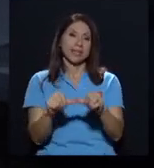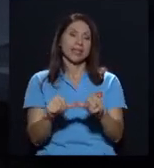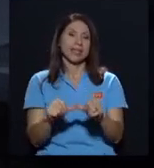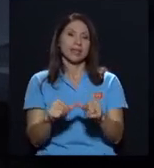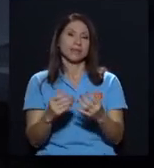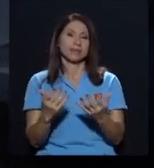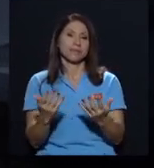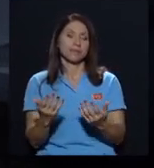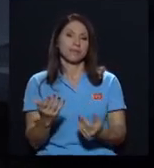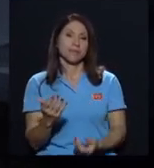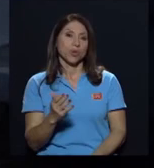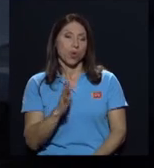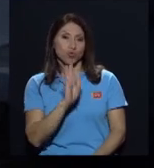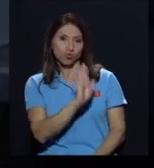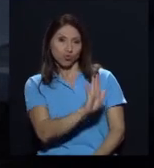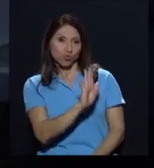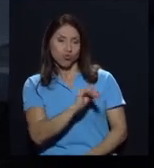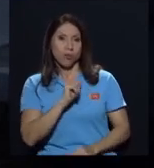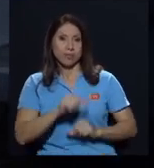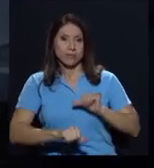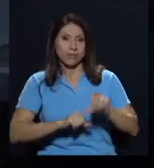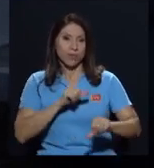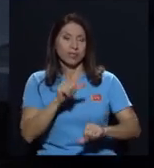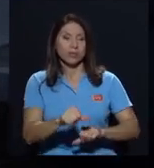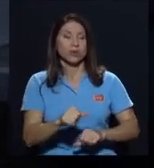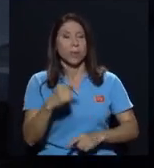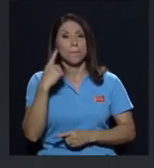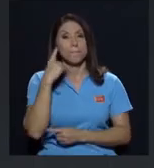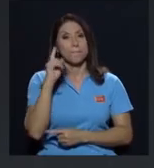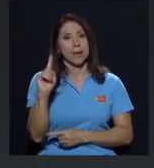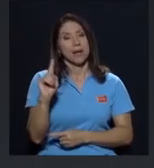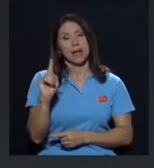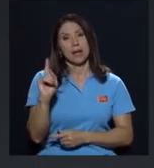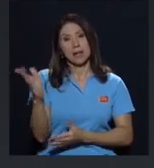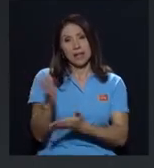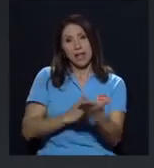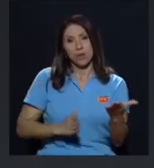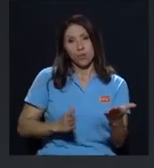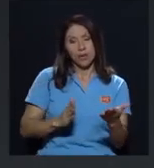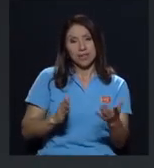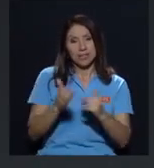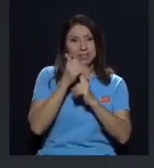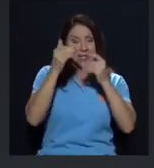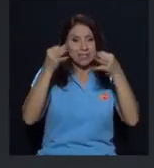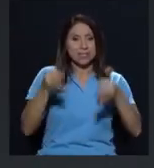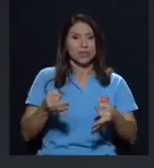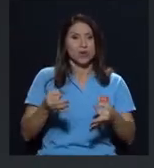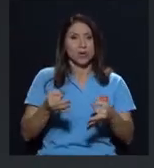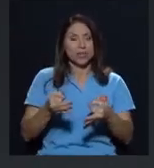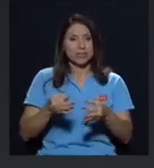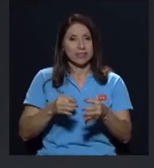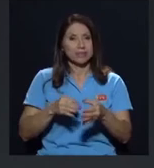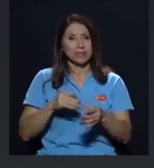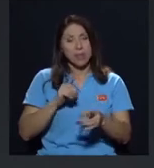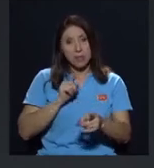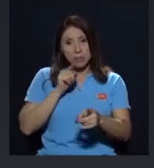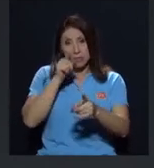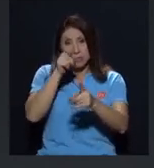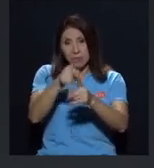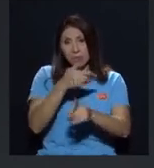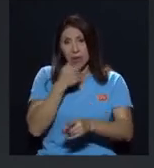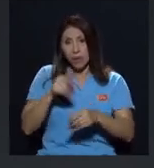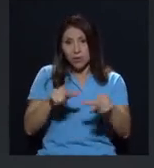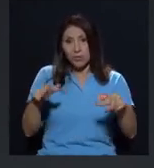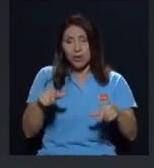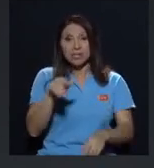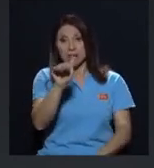su esfuerzo para que algunas de estas decisiones vayan en los mejores lugares a las amigas de ningún los